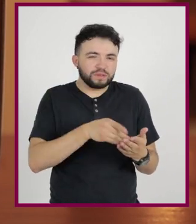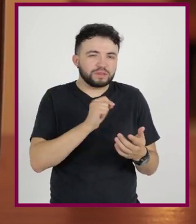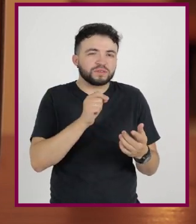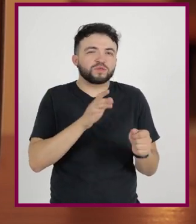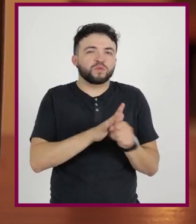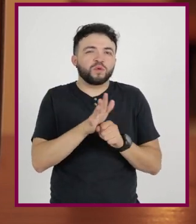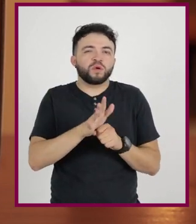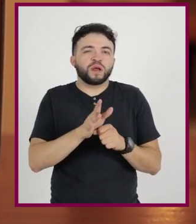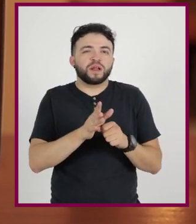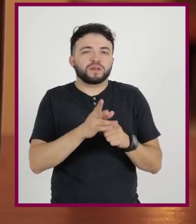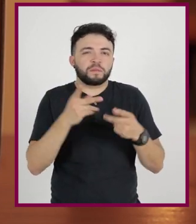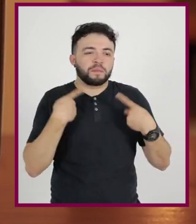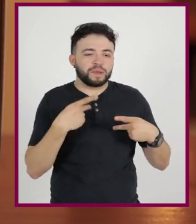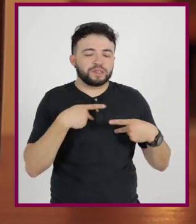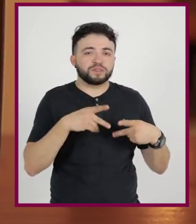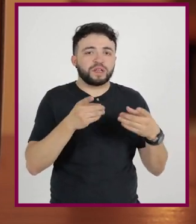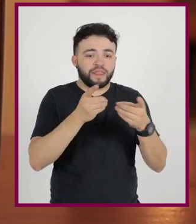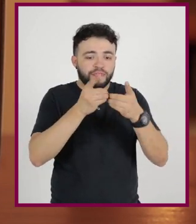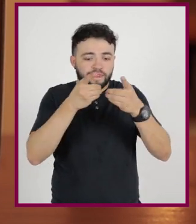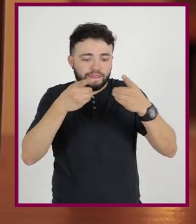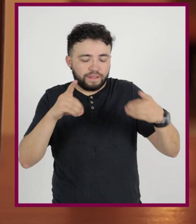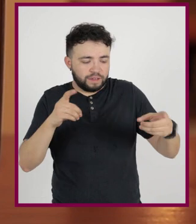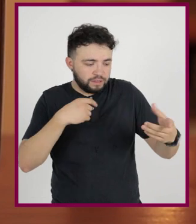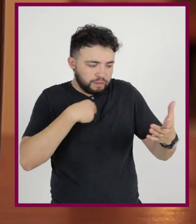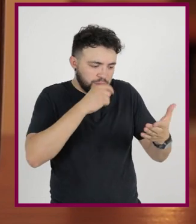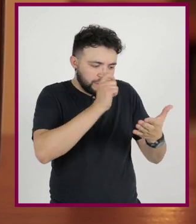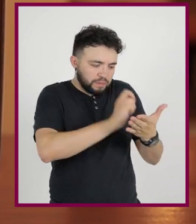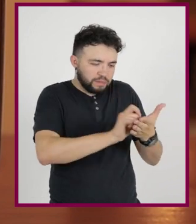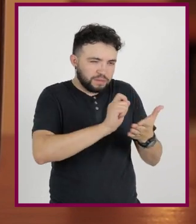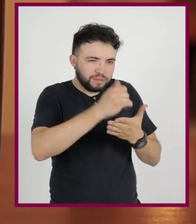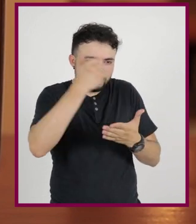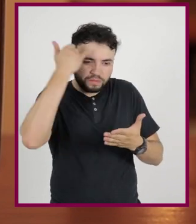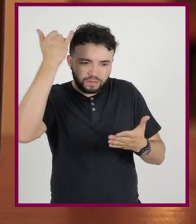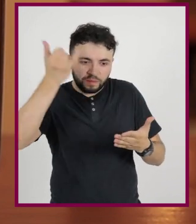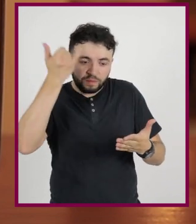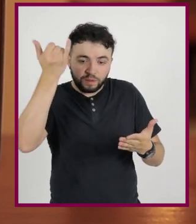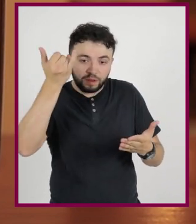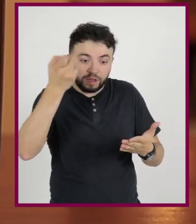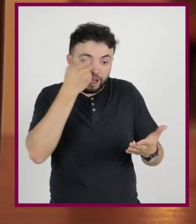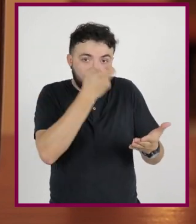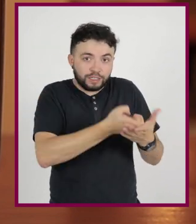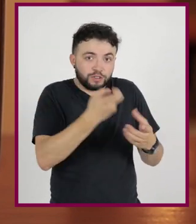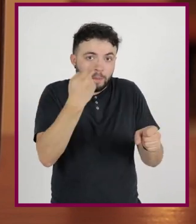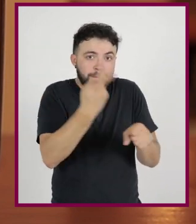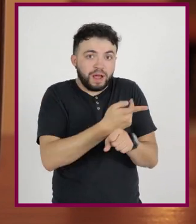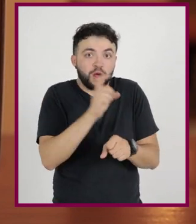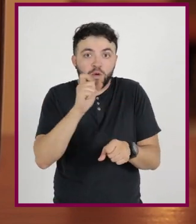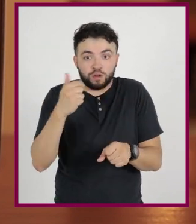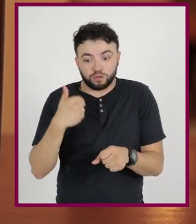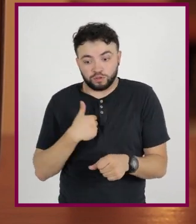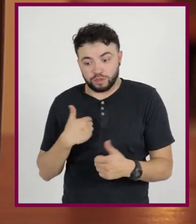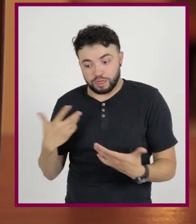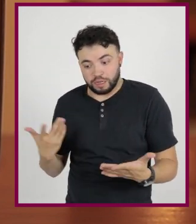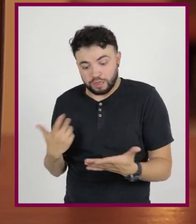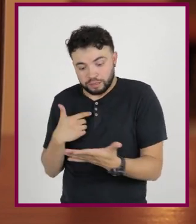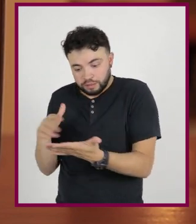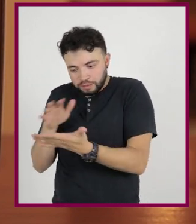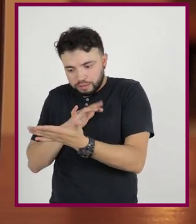está desarrollando en ese momento de la historia esté sintiendo. Y esto hace que el lector a la hora de